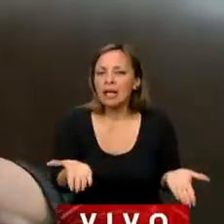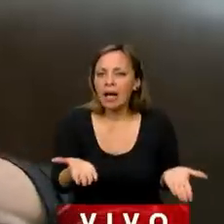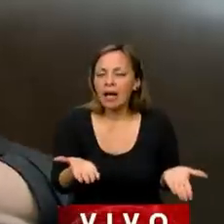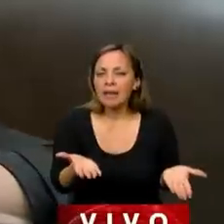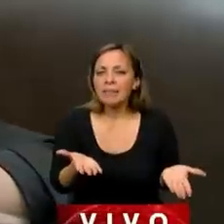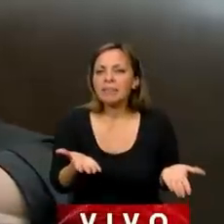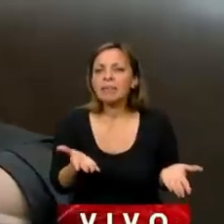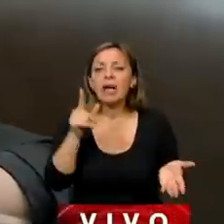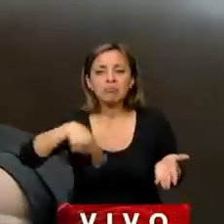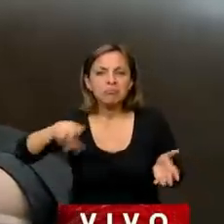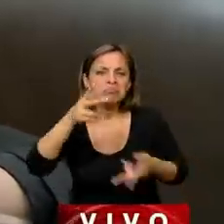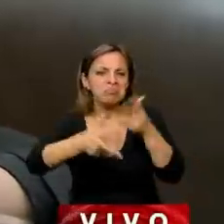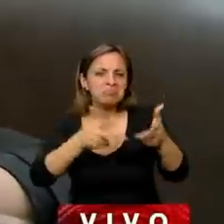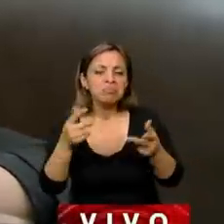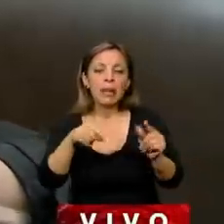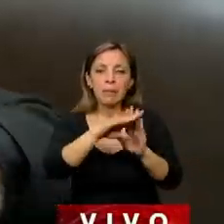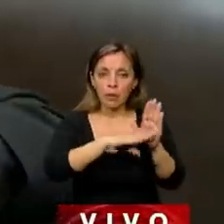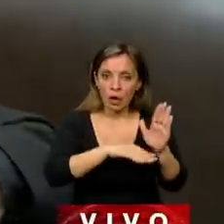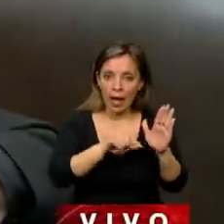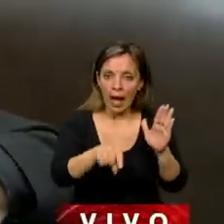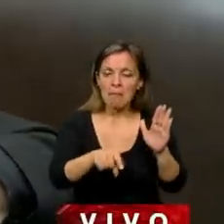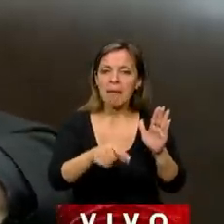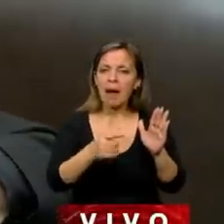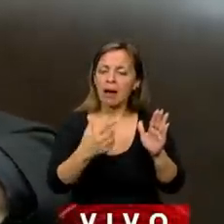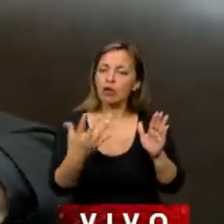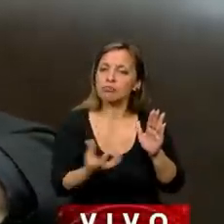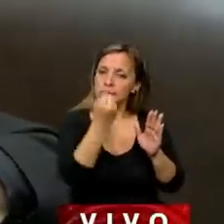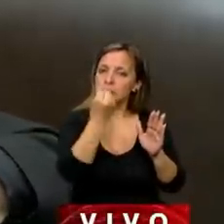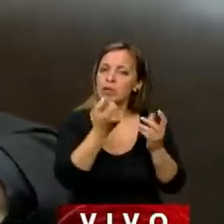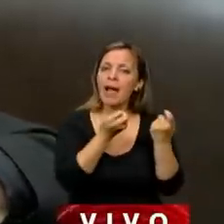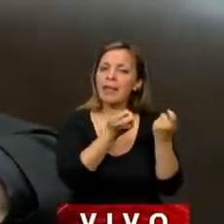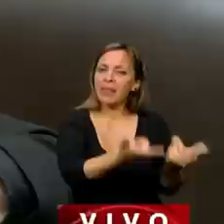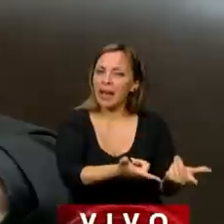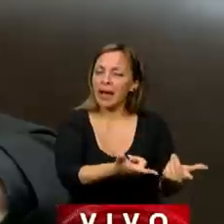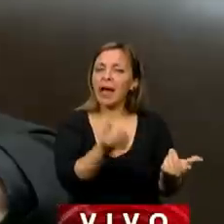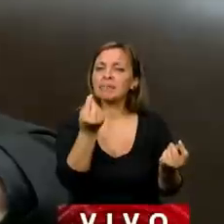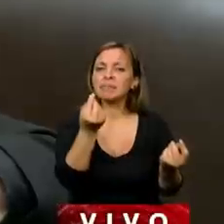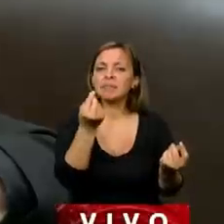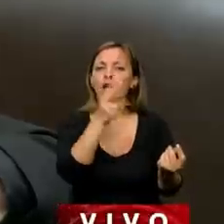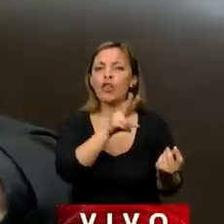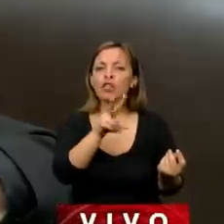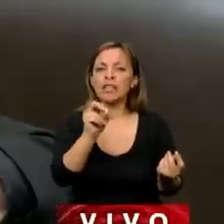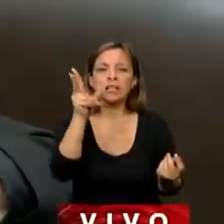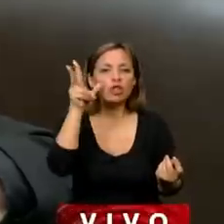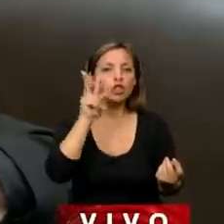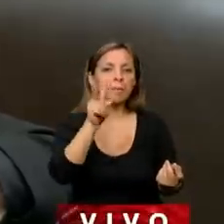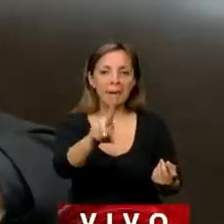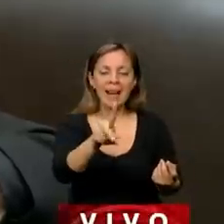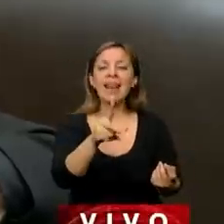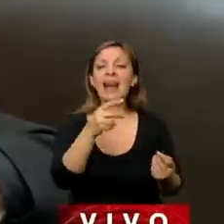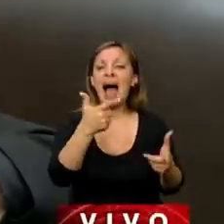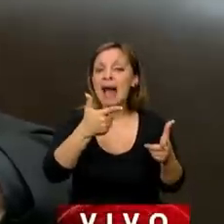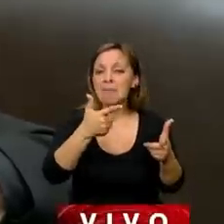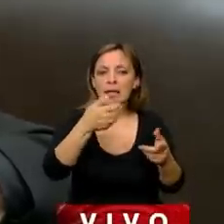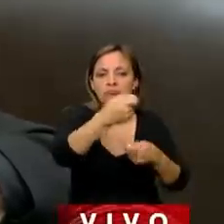pueda llegar a decir, este programa ha logrado la entrega de 208.000 armas desde que se inició y me parece